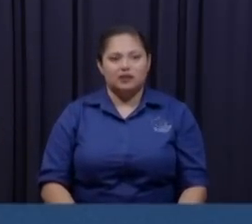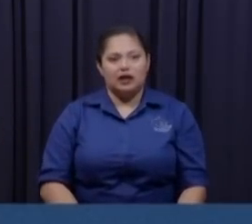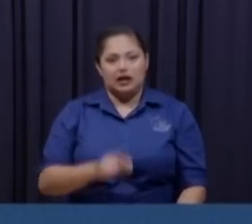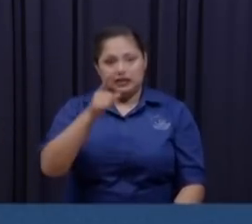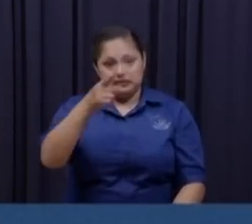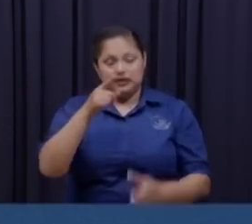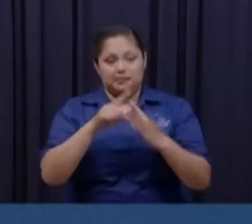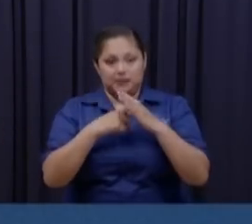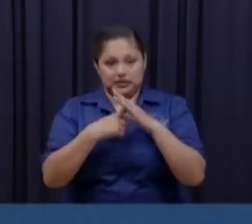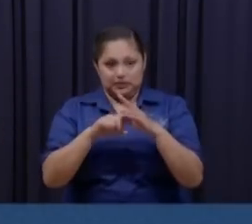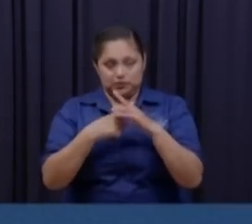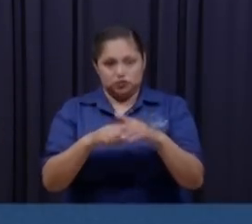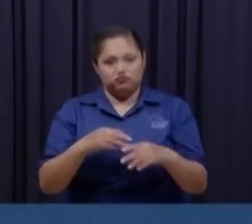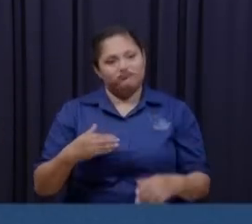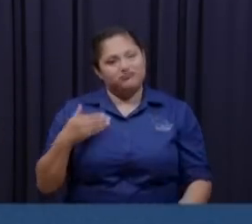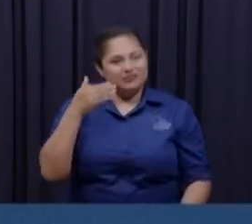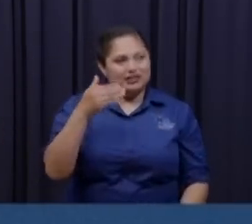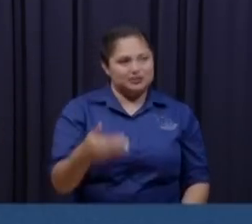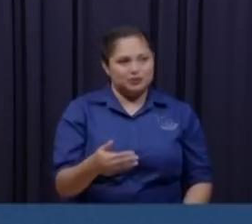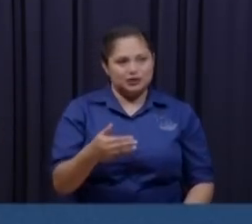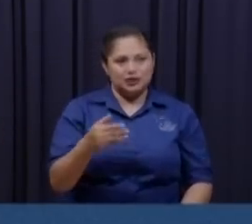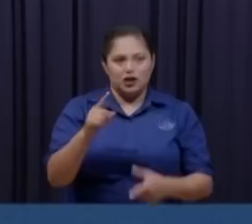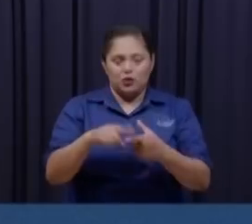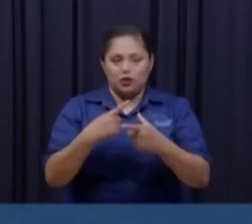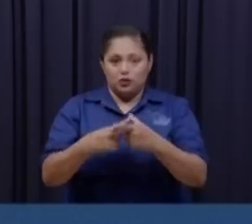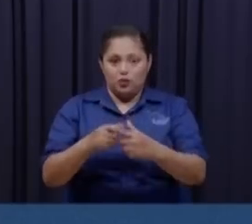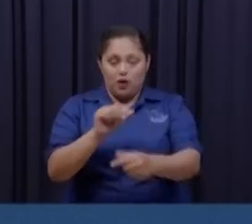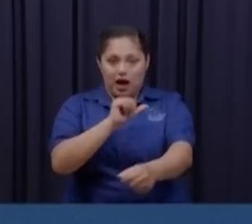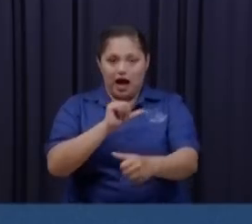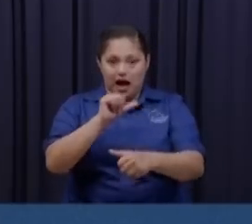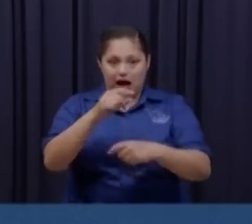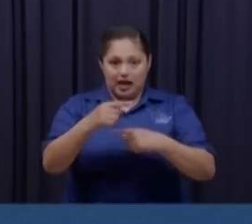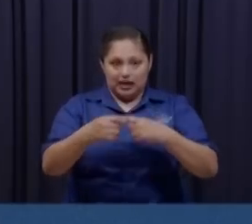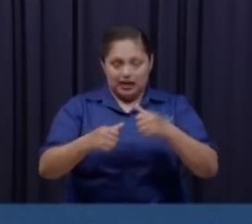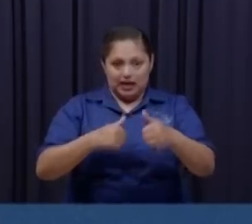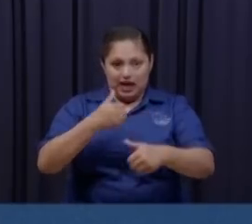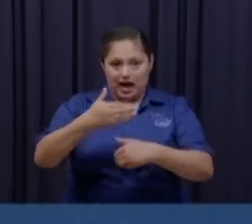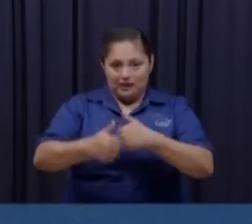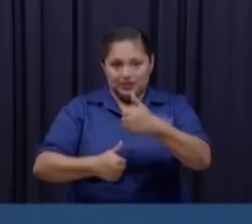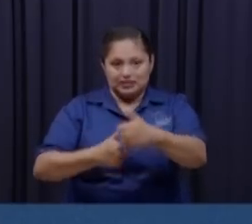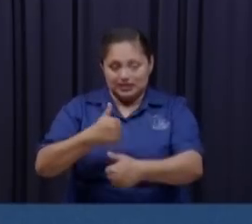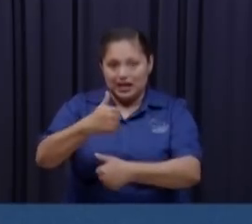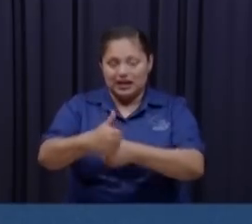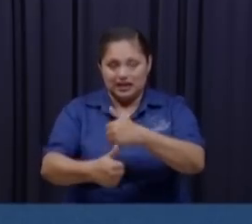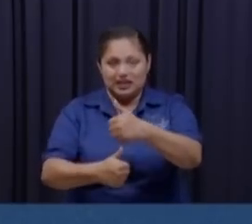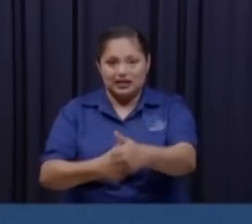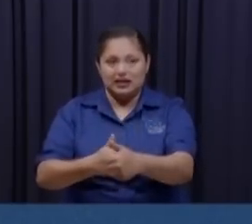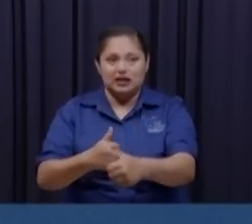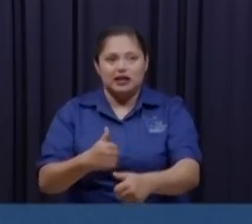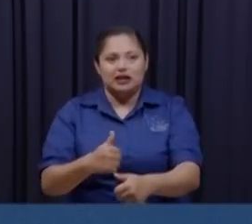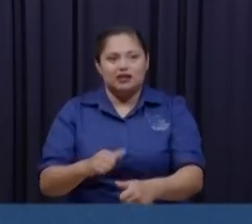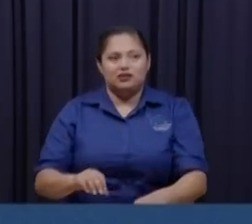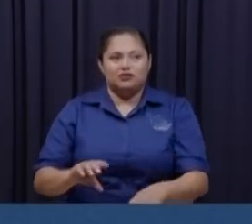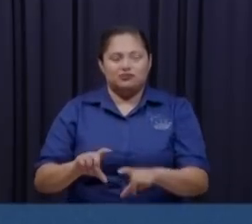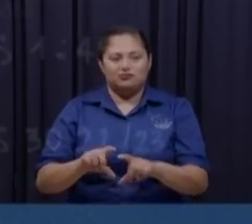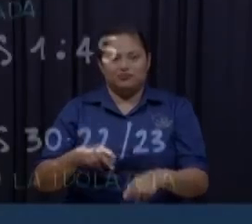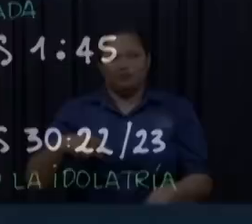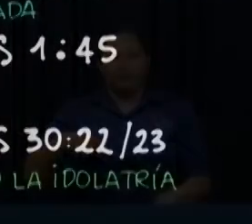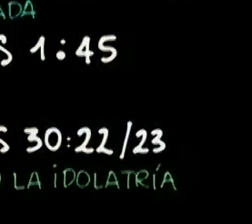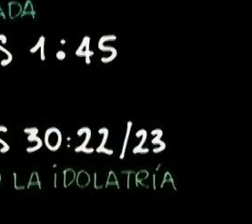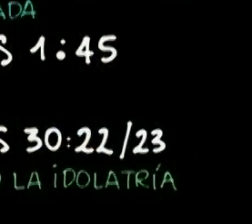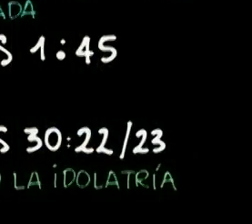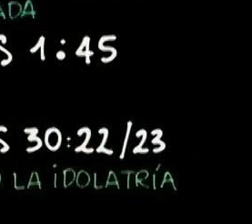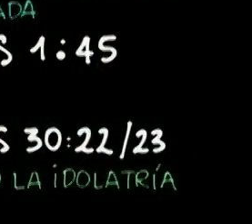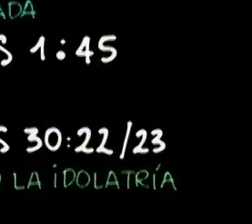empezamos. Luego, cuando empezamos a avanzar, como nos hemos quedado detenidos, gracias a